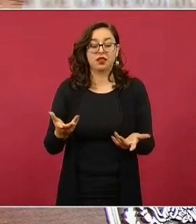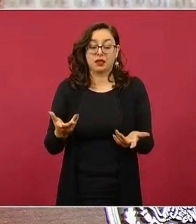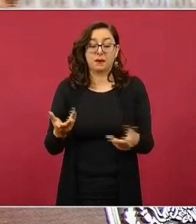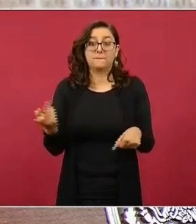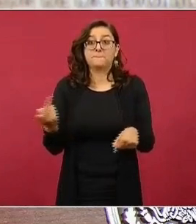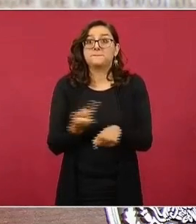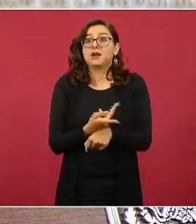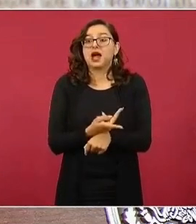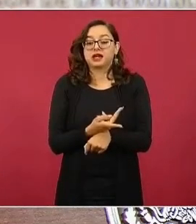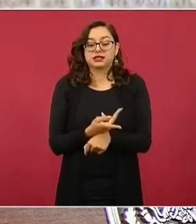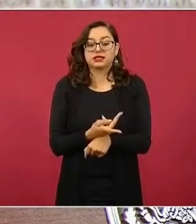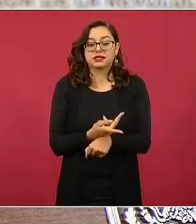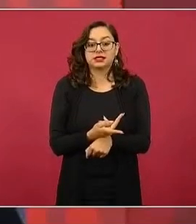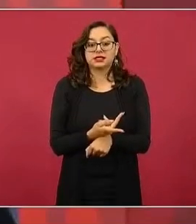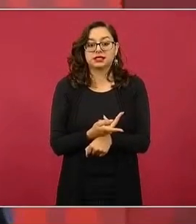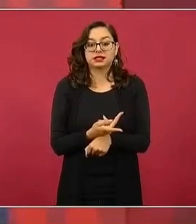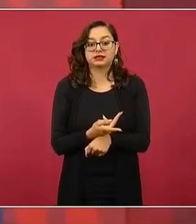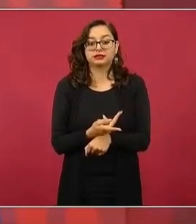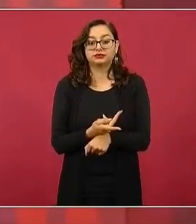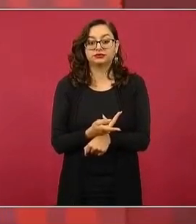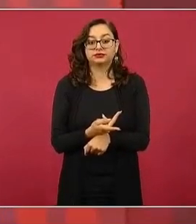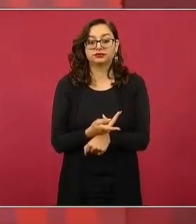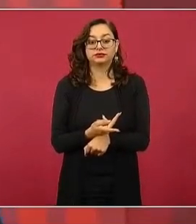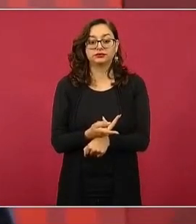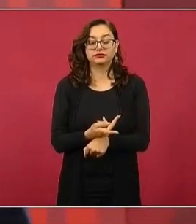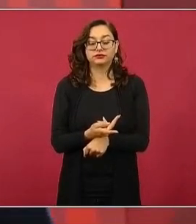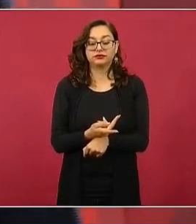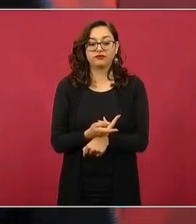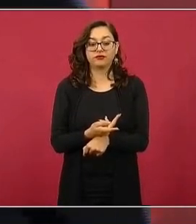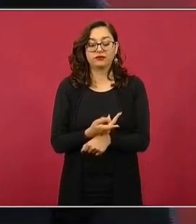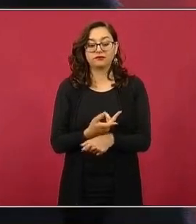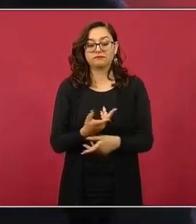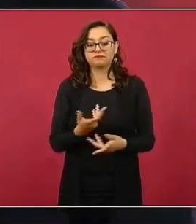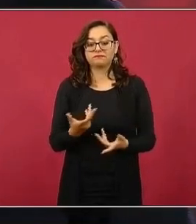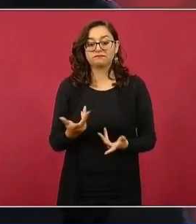porque se ha